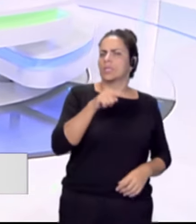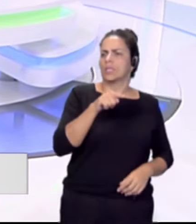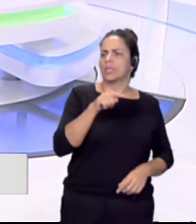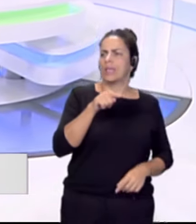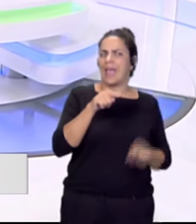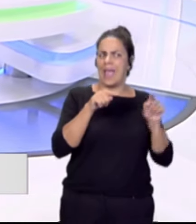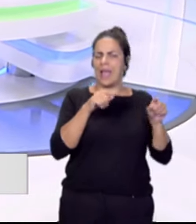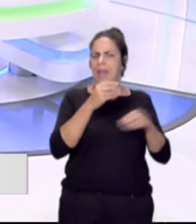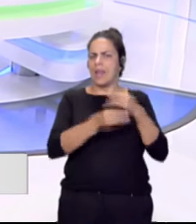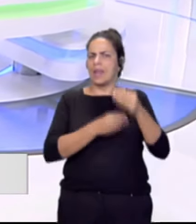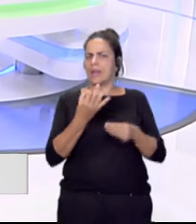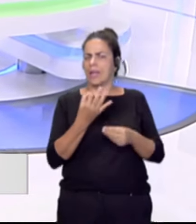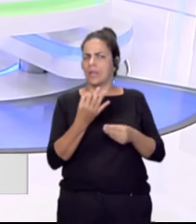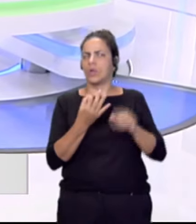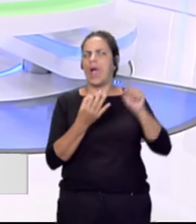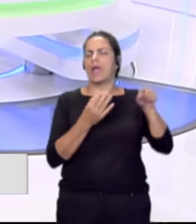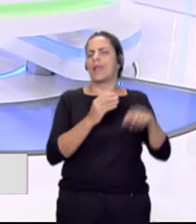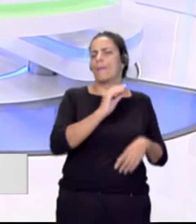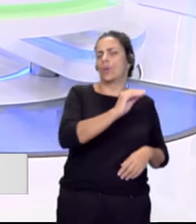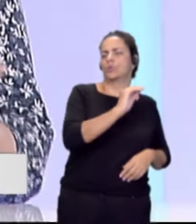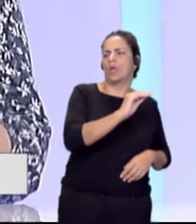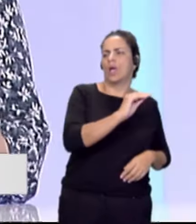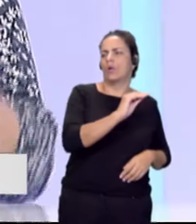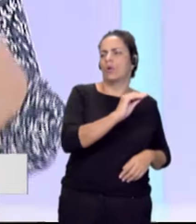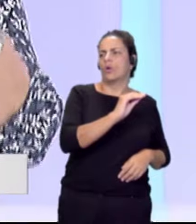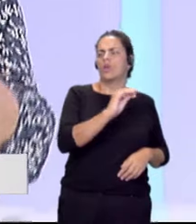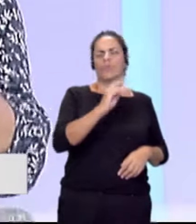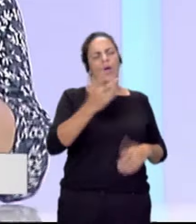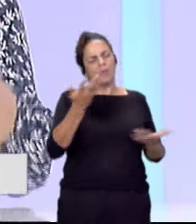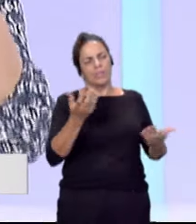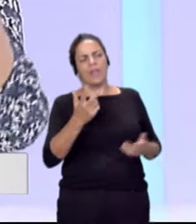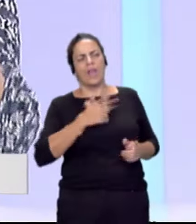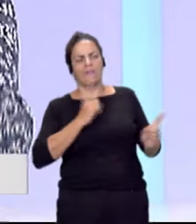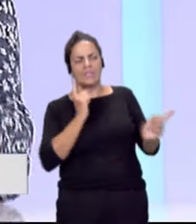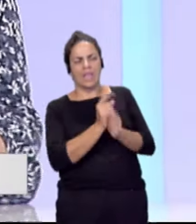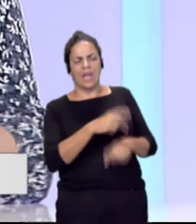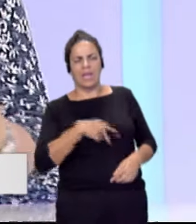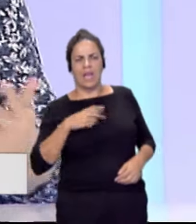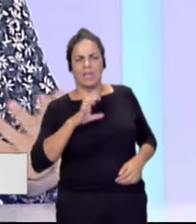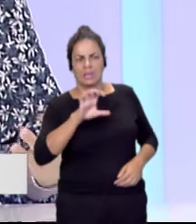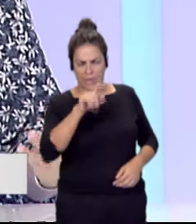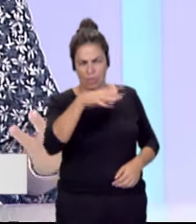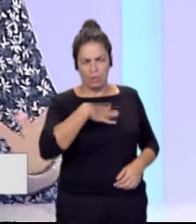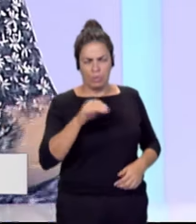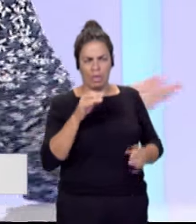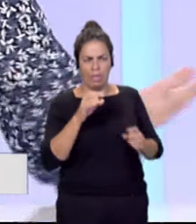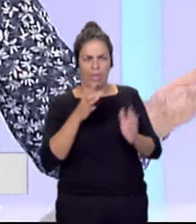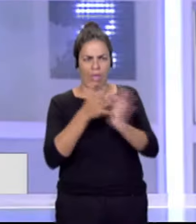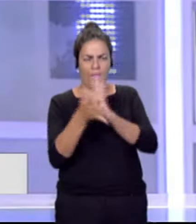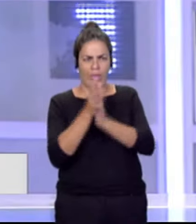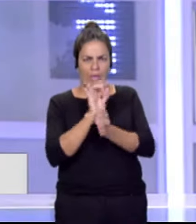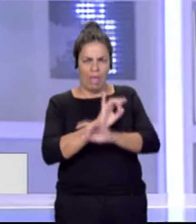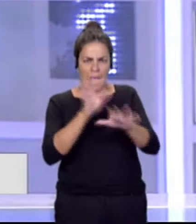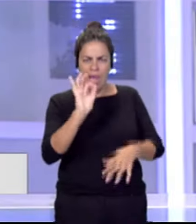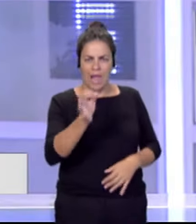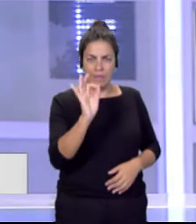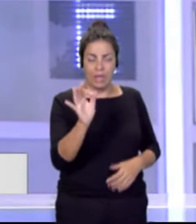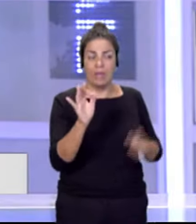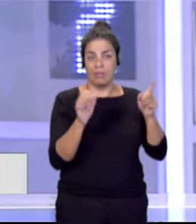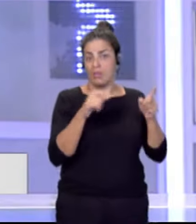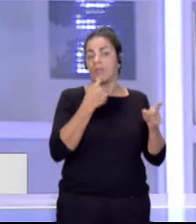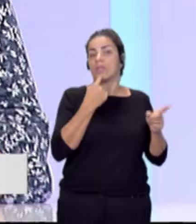fue, le preguntaron, bueno, ¿y el fiscal general del Estado está para desmentir tal? Dice, hombre, si me veo en la obligación, vino a decir este